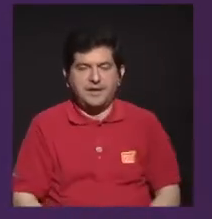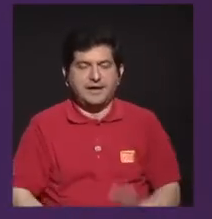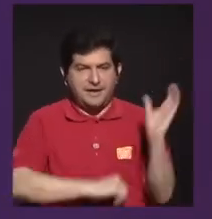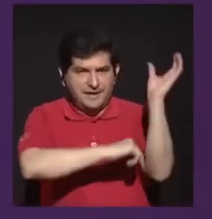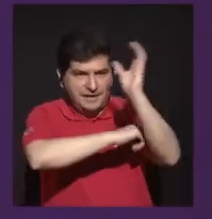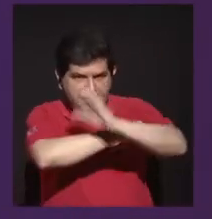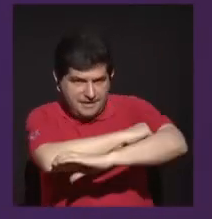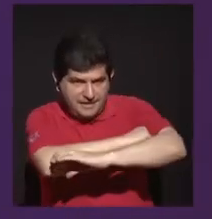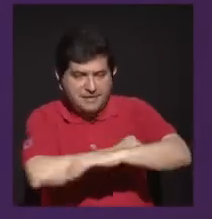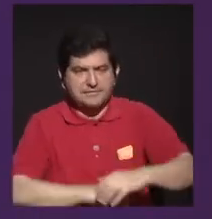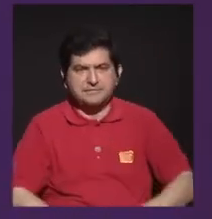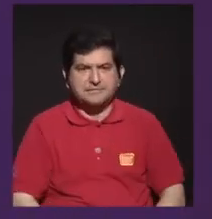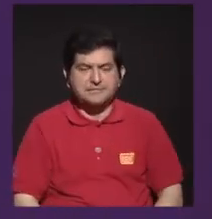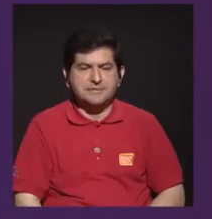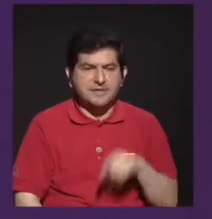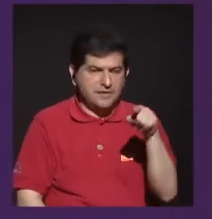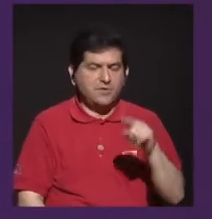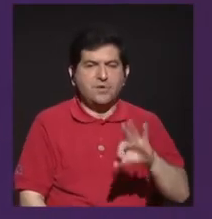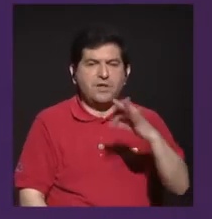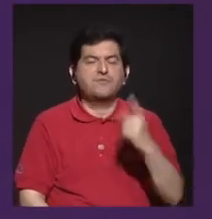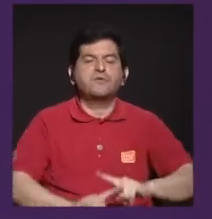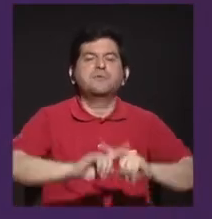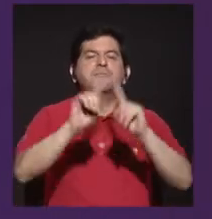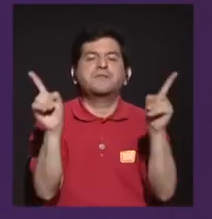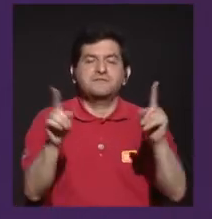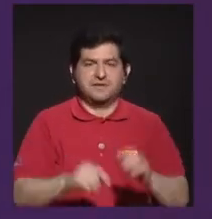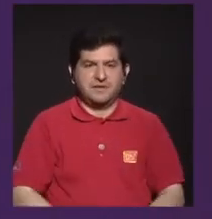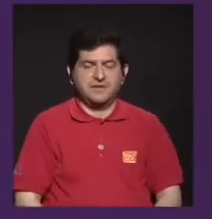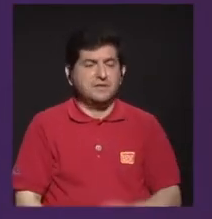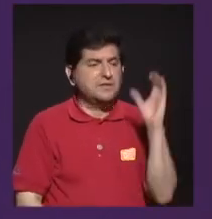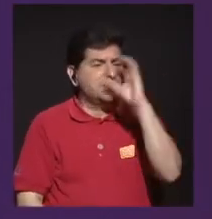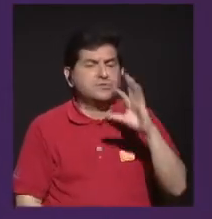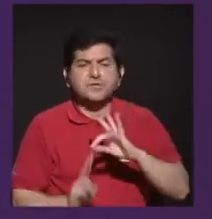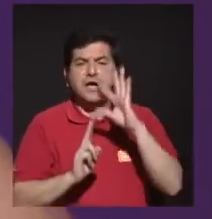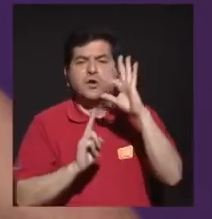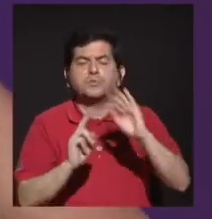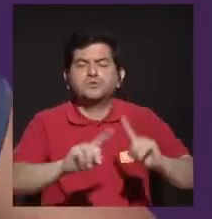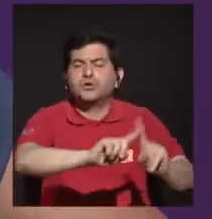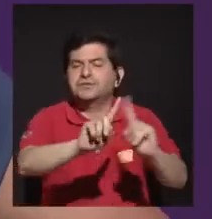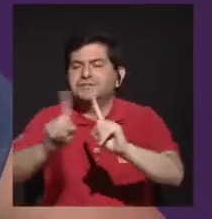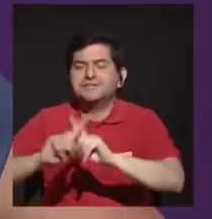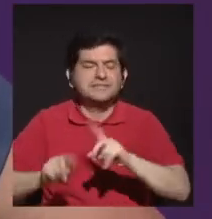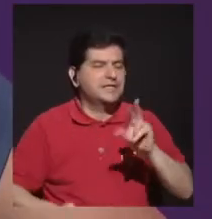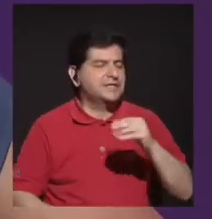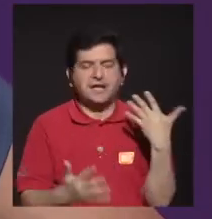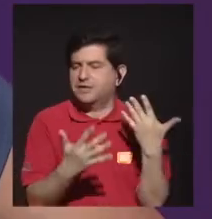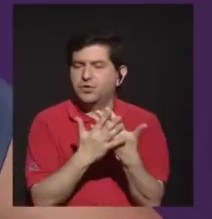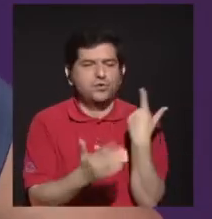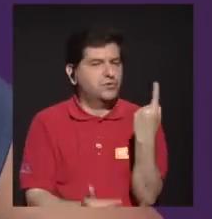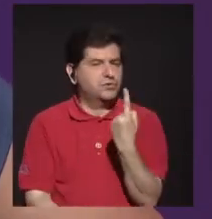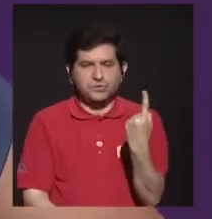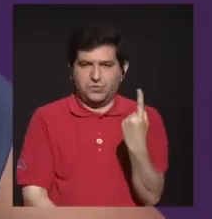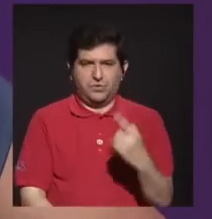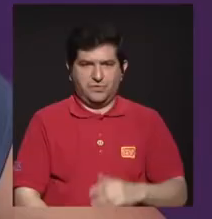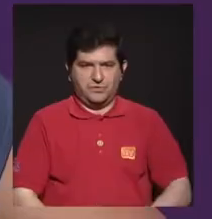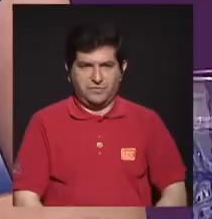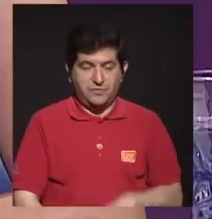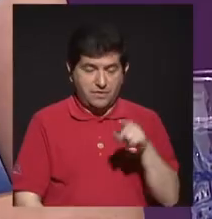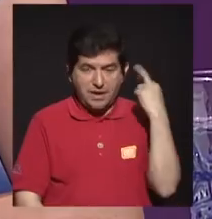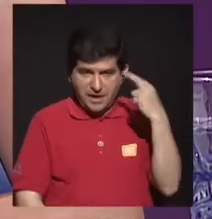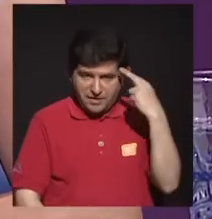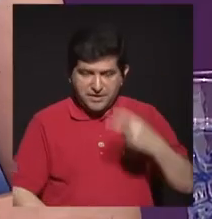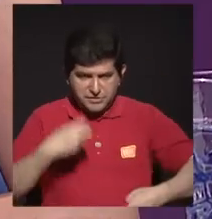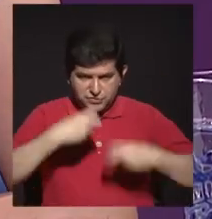pena, de la condena de forma diferente, incluso buscando medidas alternativas que no sea la privación de libertad en sí mismo por este